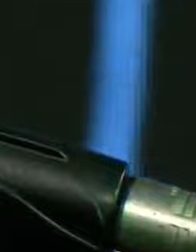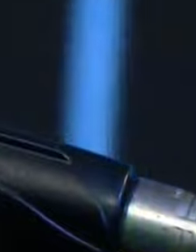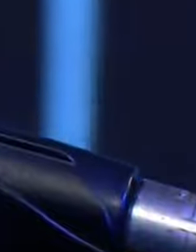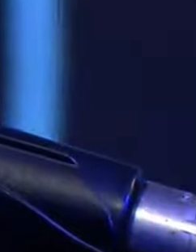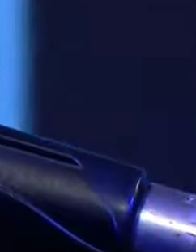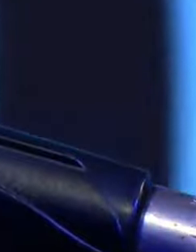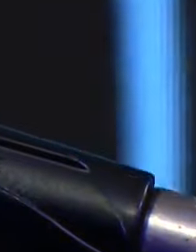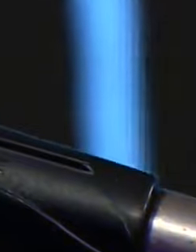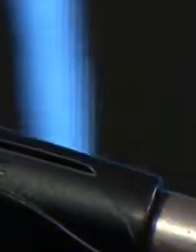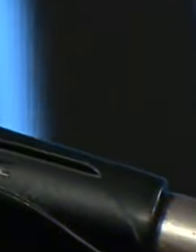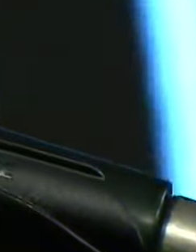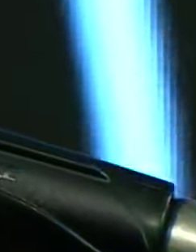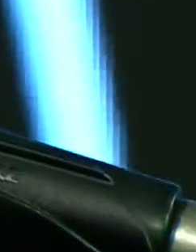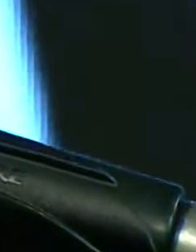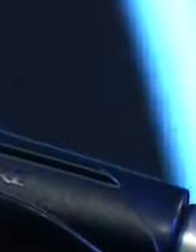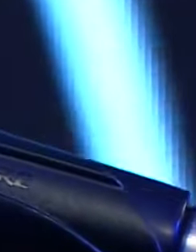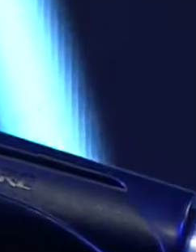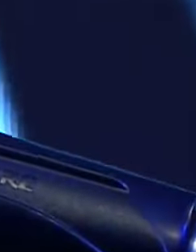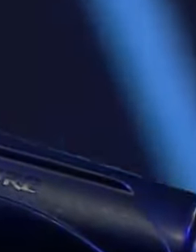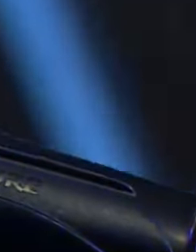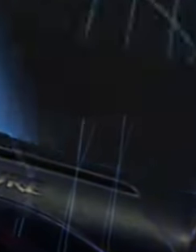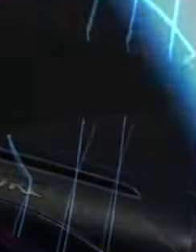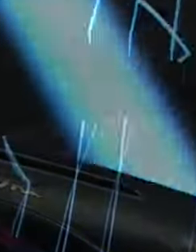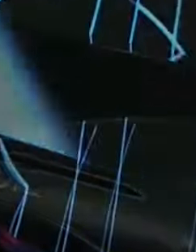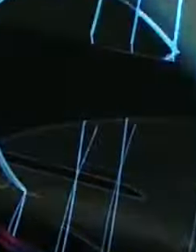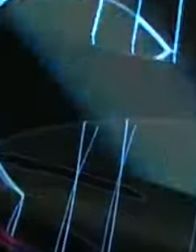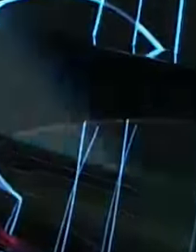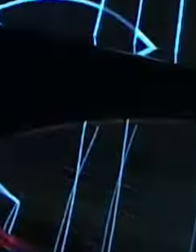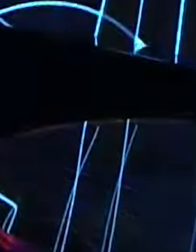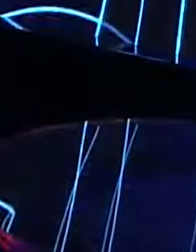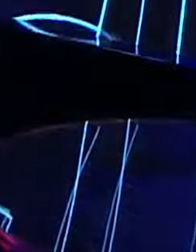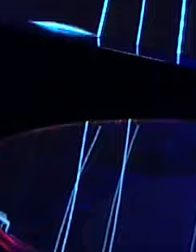quiero que pienses que quiero irme.